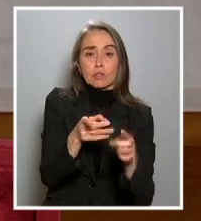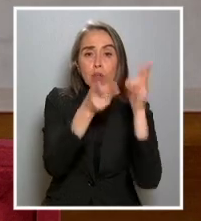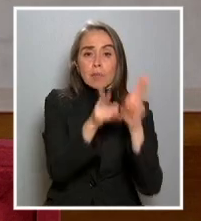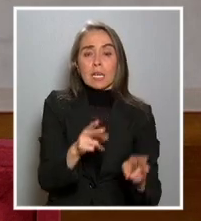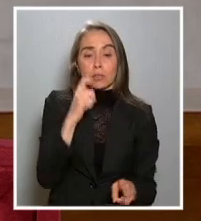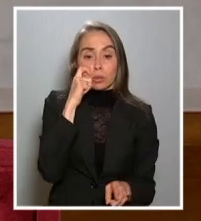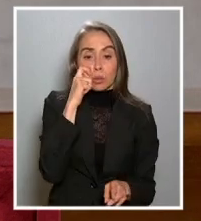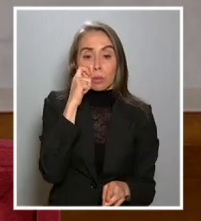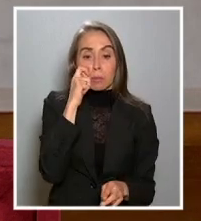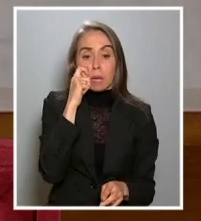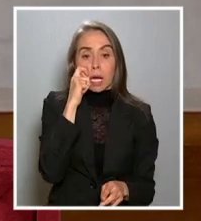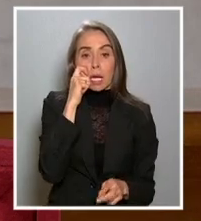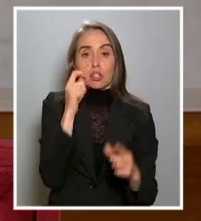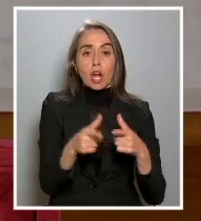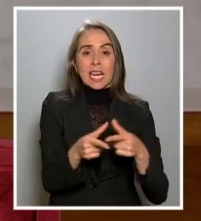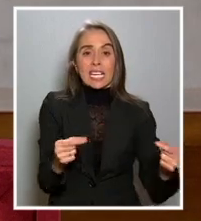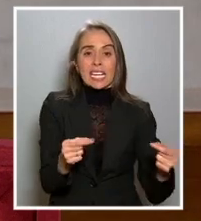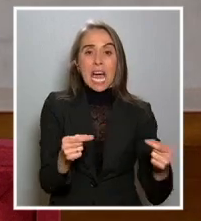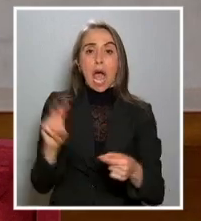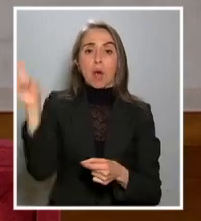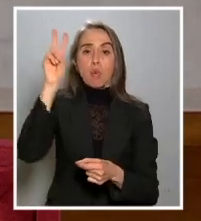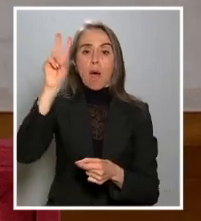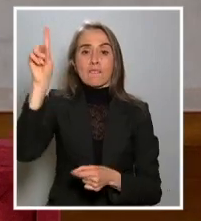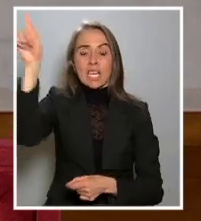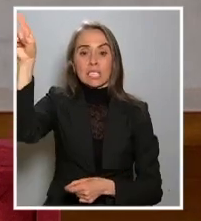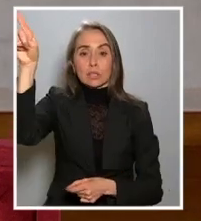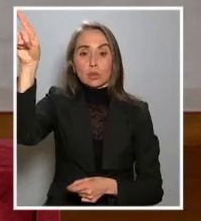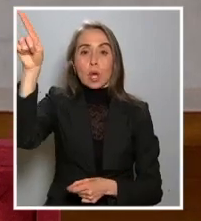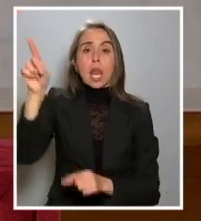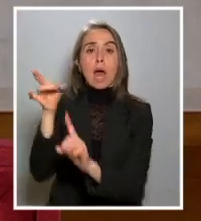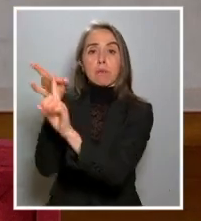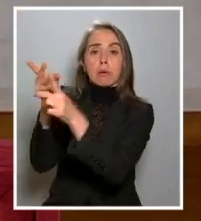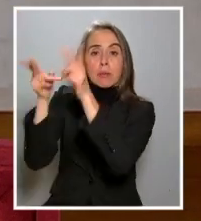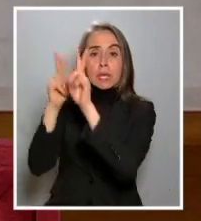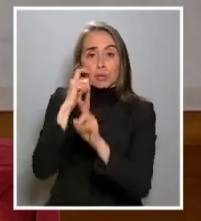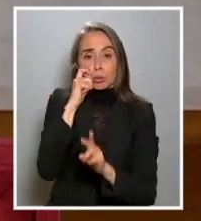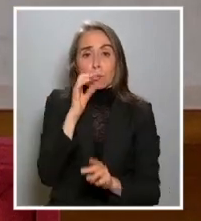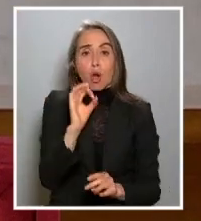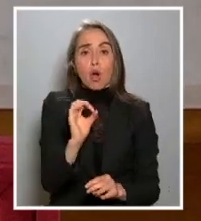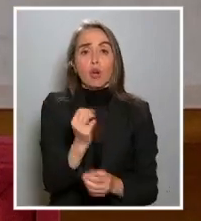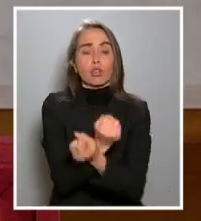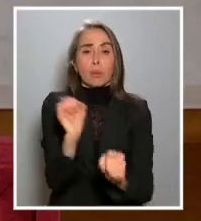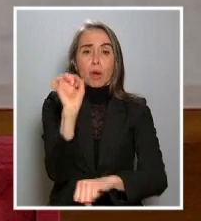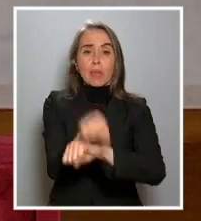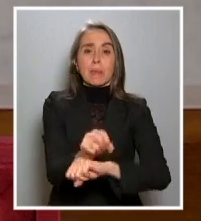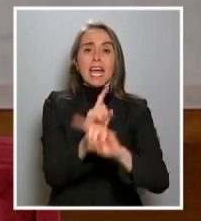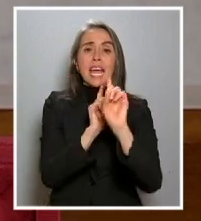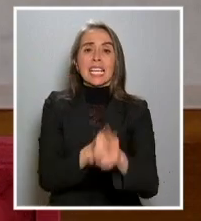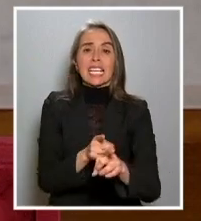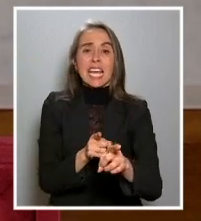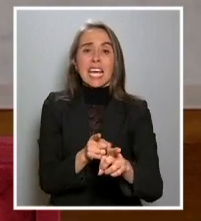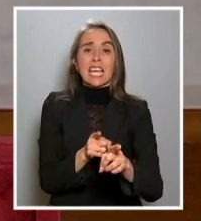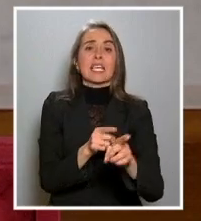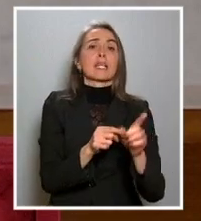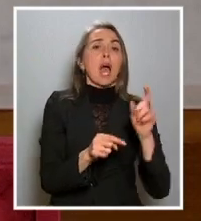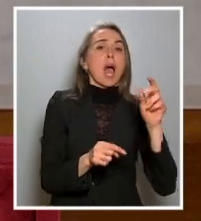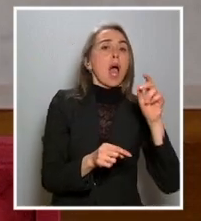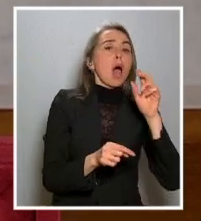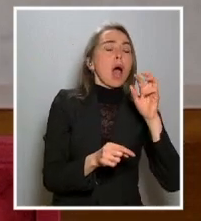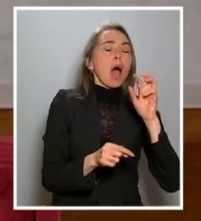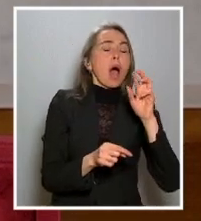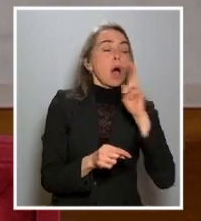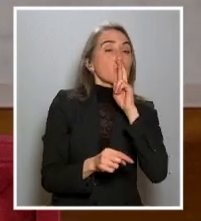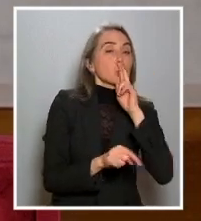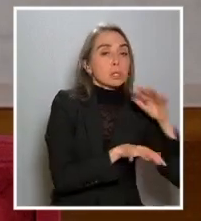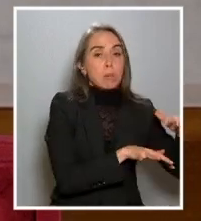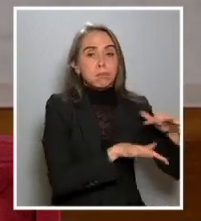derechos humanos en Nicaragua y Venezuela, o sobre la inadmisible guerra de admisión de Rusia en Ucrania,